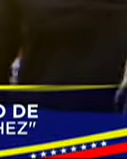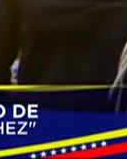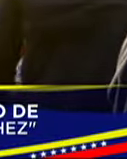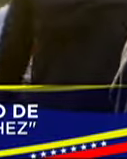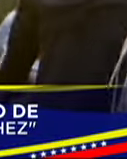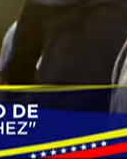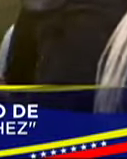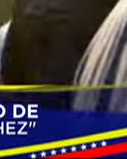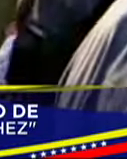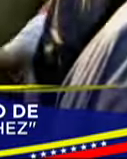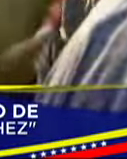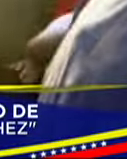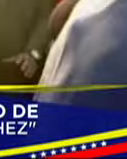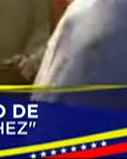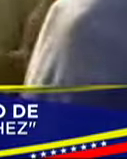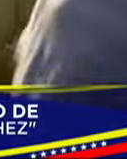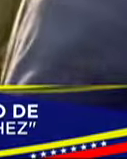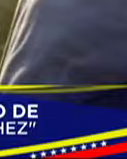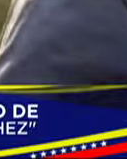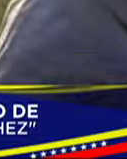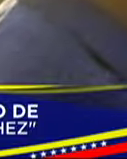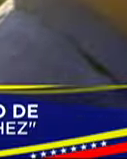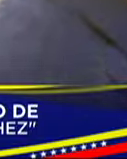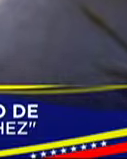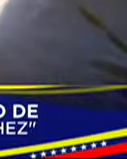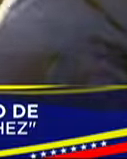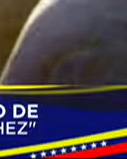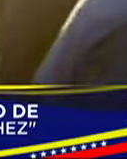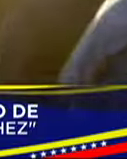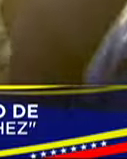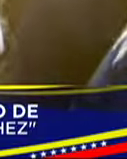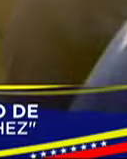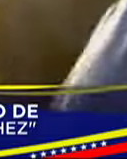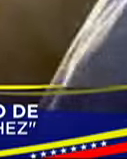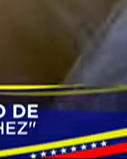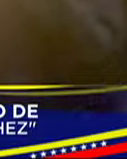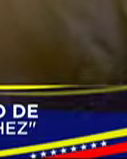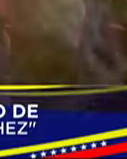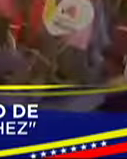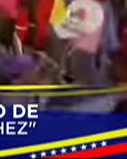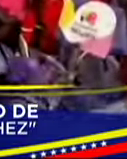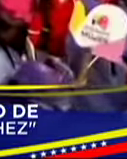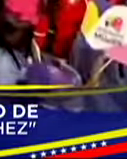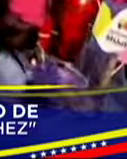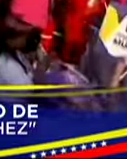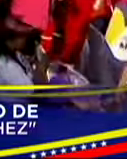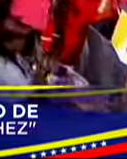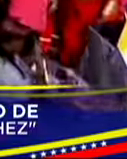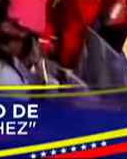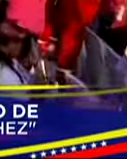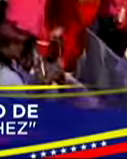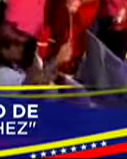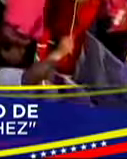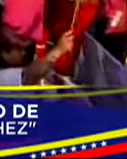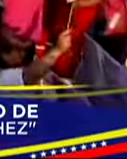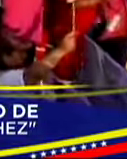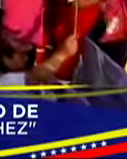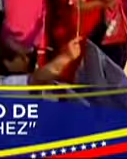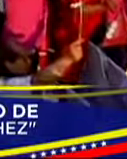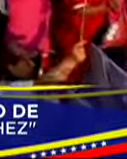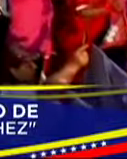de la vicepresidenta ejecutiva de la República, la primera combatiente. Gritan en este espacio,